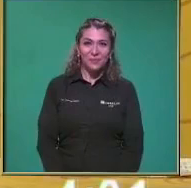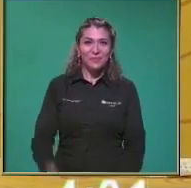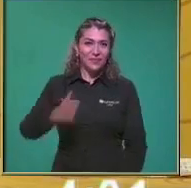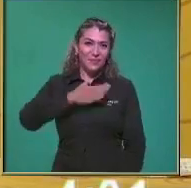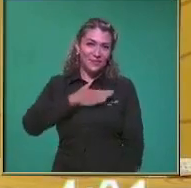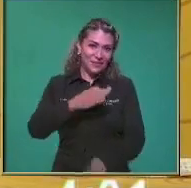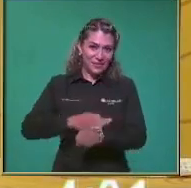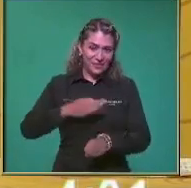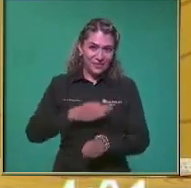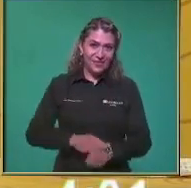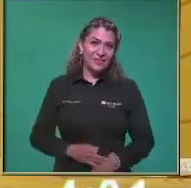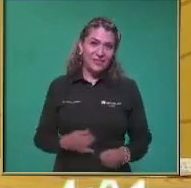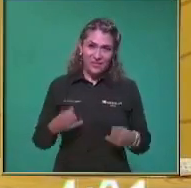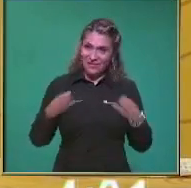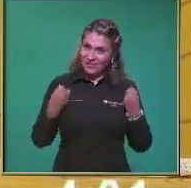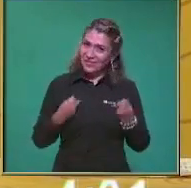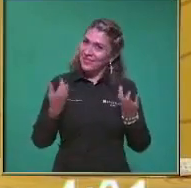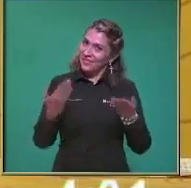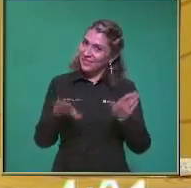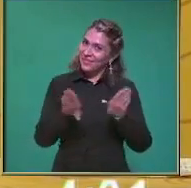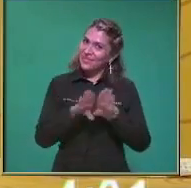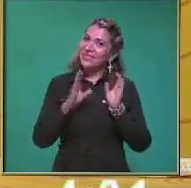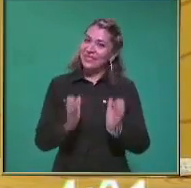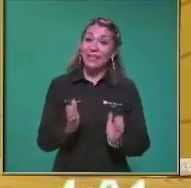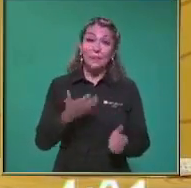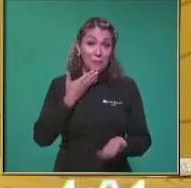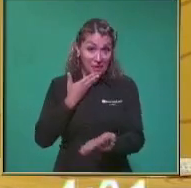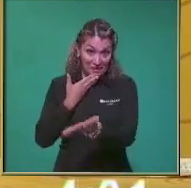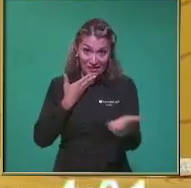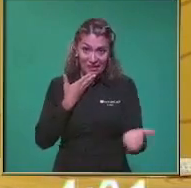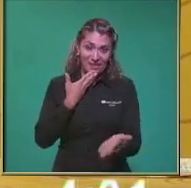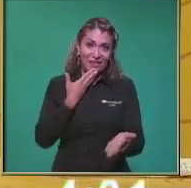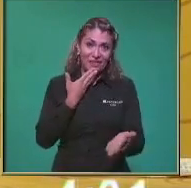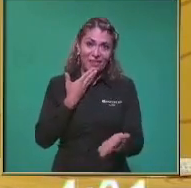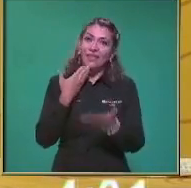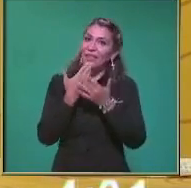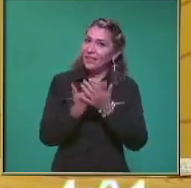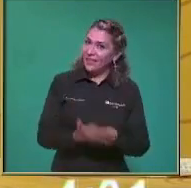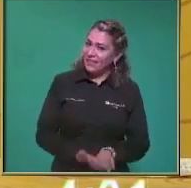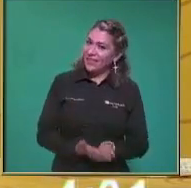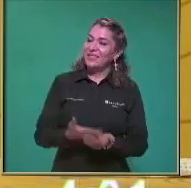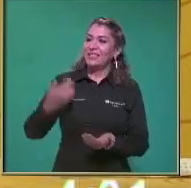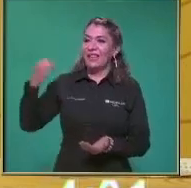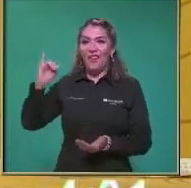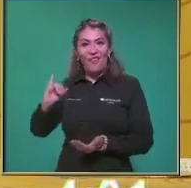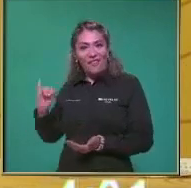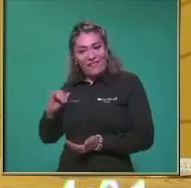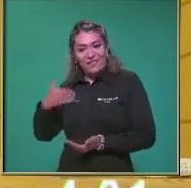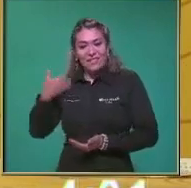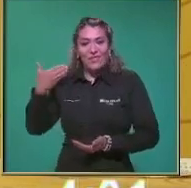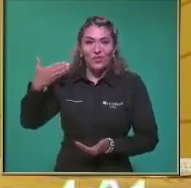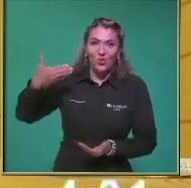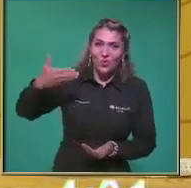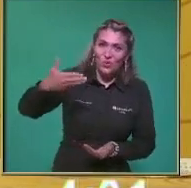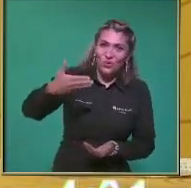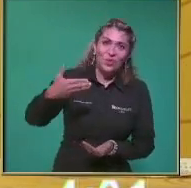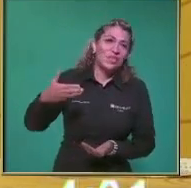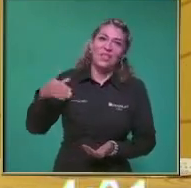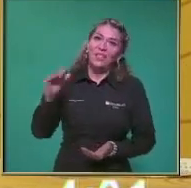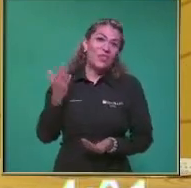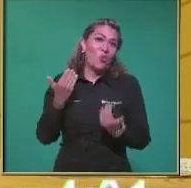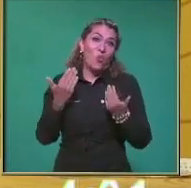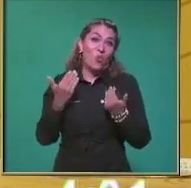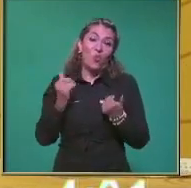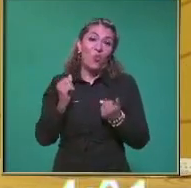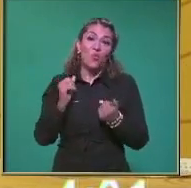Buenas tardes, chicos, ¿cómo están? ¿Cómo les ha ido? Descansaron el jueves pasado de nosotros, ¿verdad? El jueves pasado no hubo matemáticas